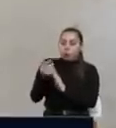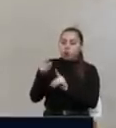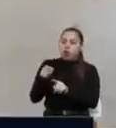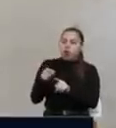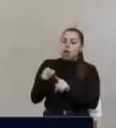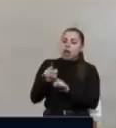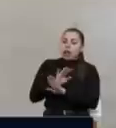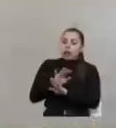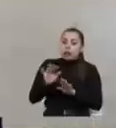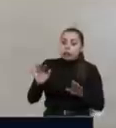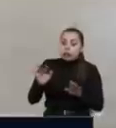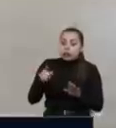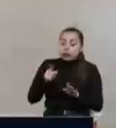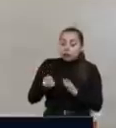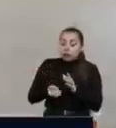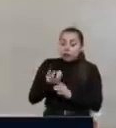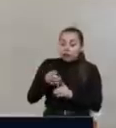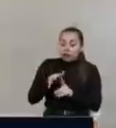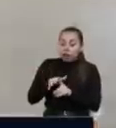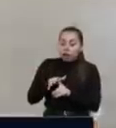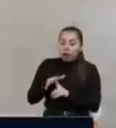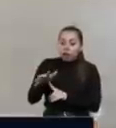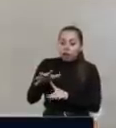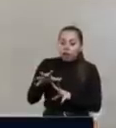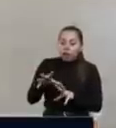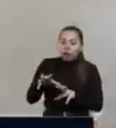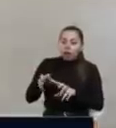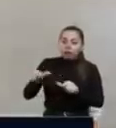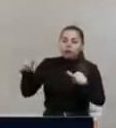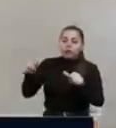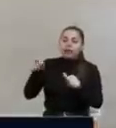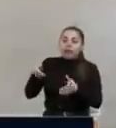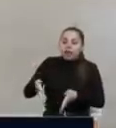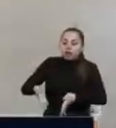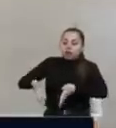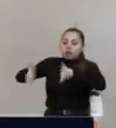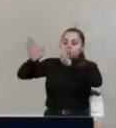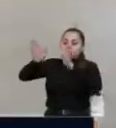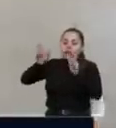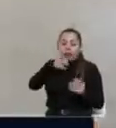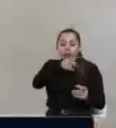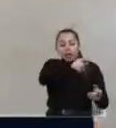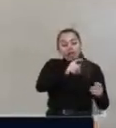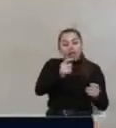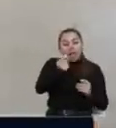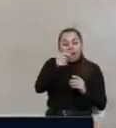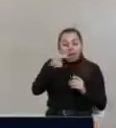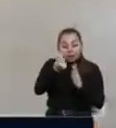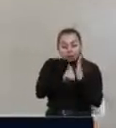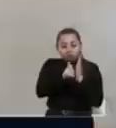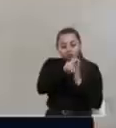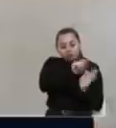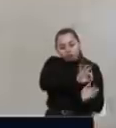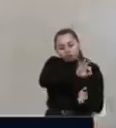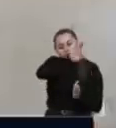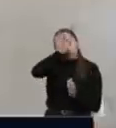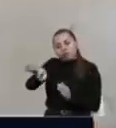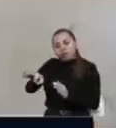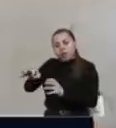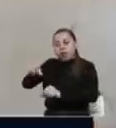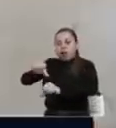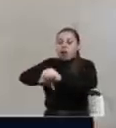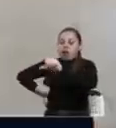entonces la destrucción de laboratorios. Y les decía a los comandantes y al